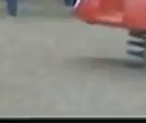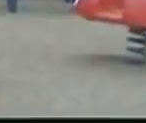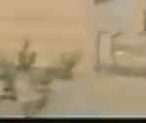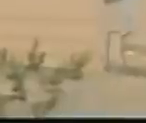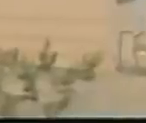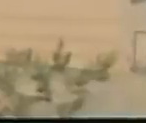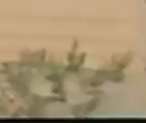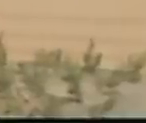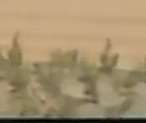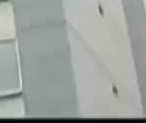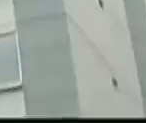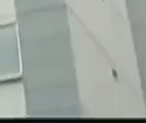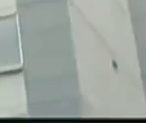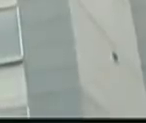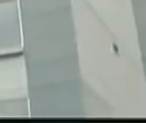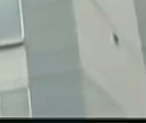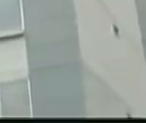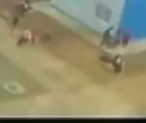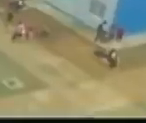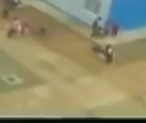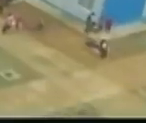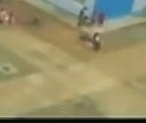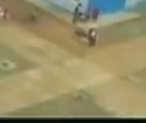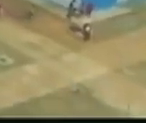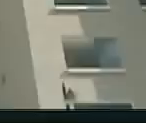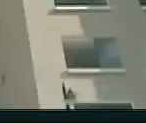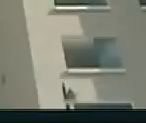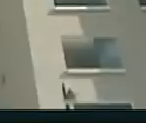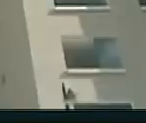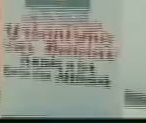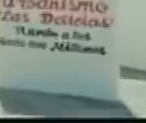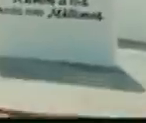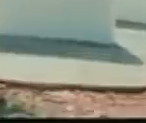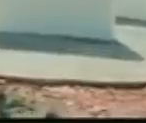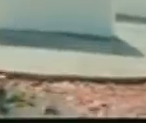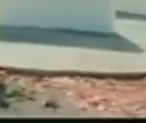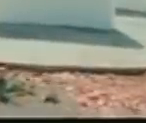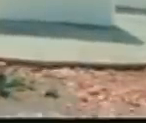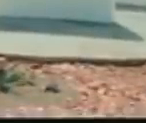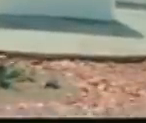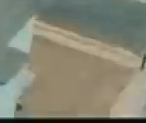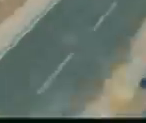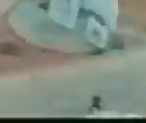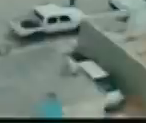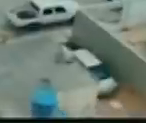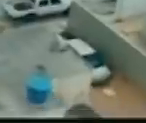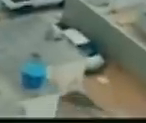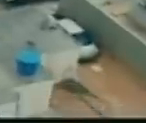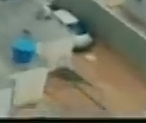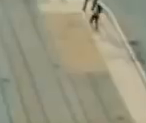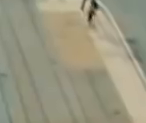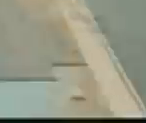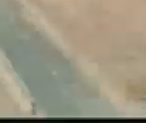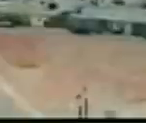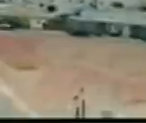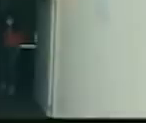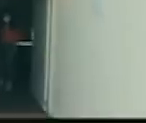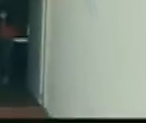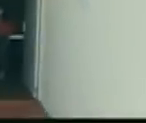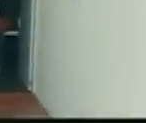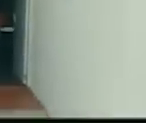socialismo y más socialismo y más allá de la cantidad de vivienda se trata de la calidad